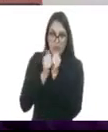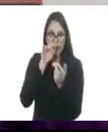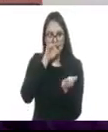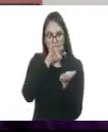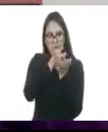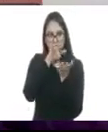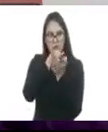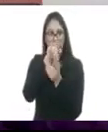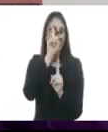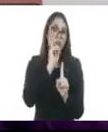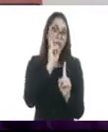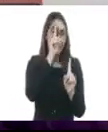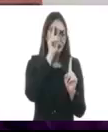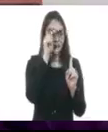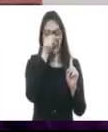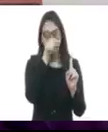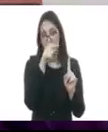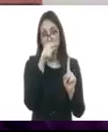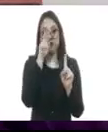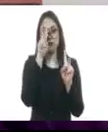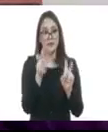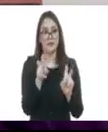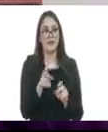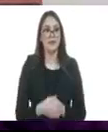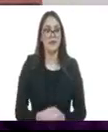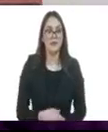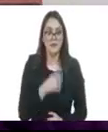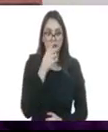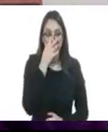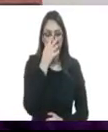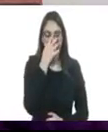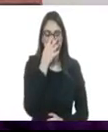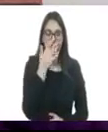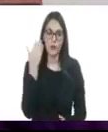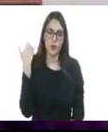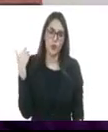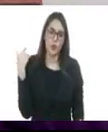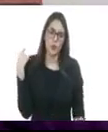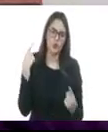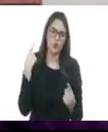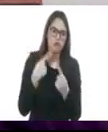las mujeres. Desde hace como un año,